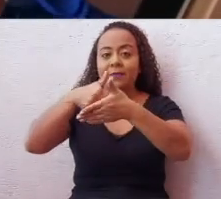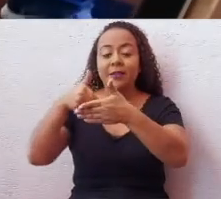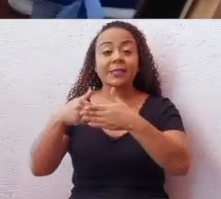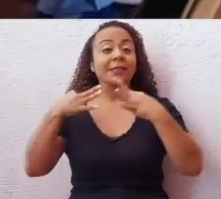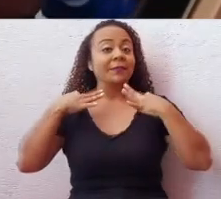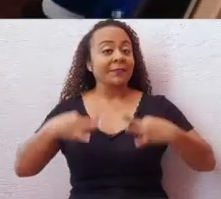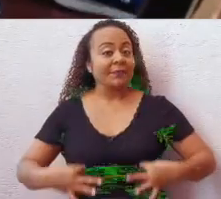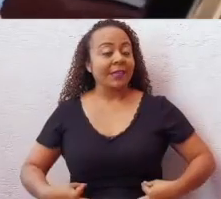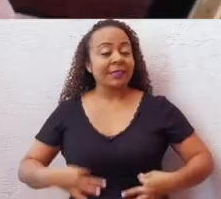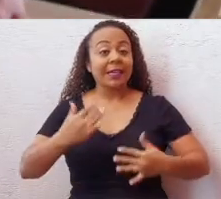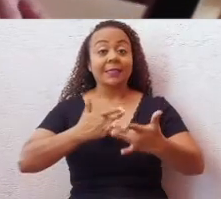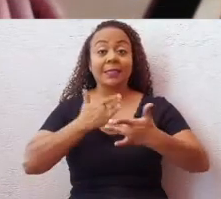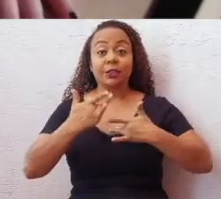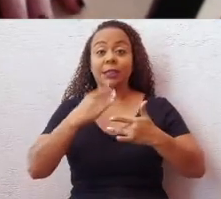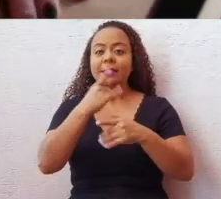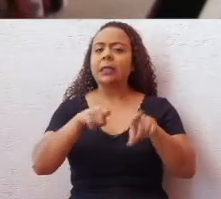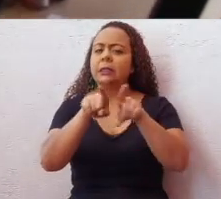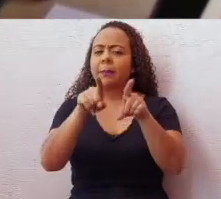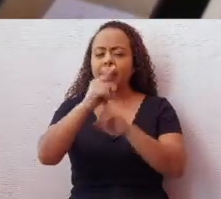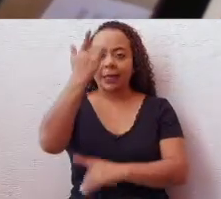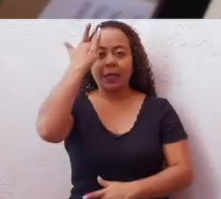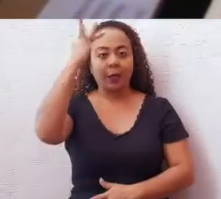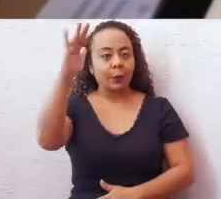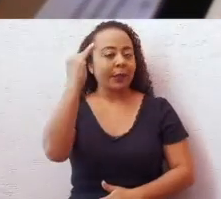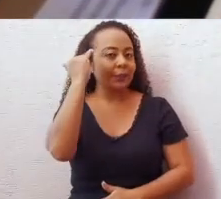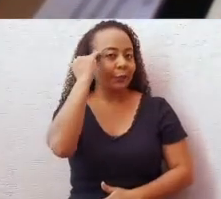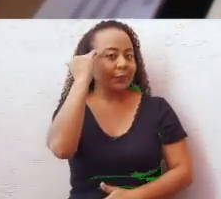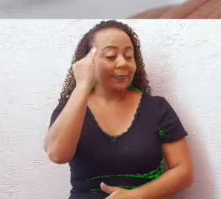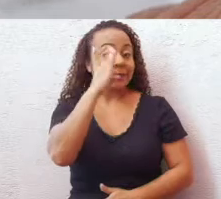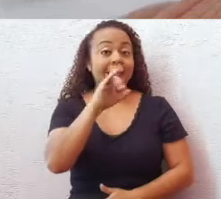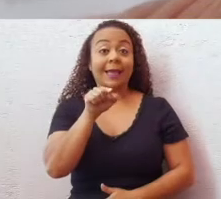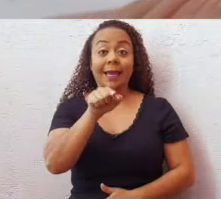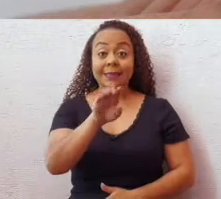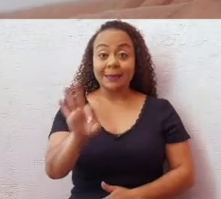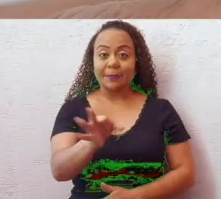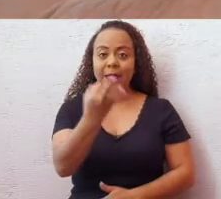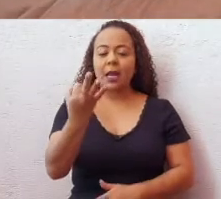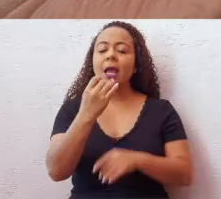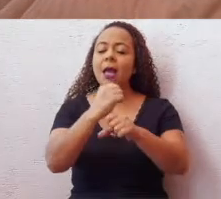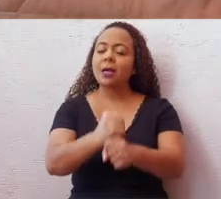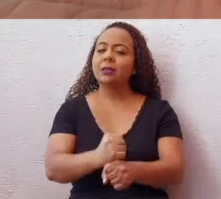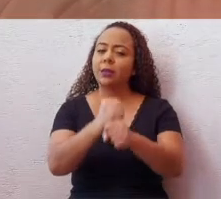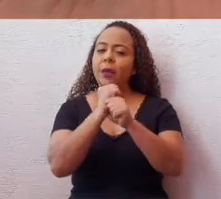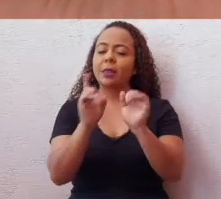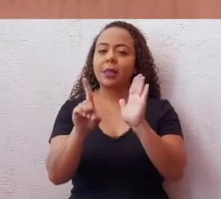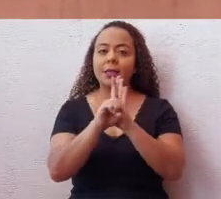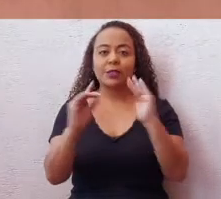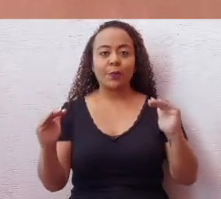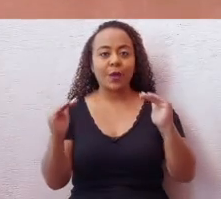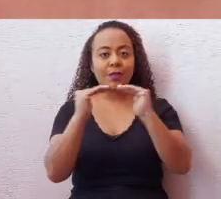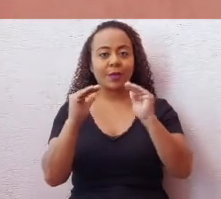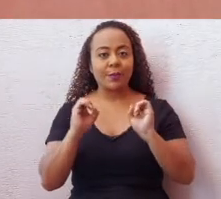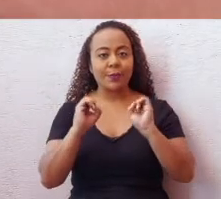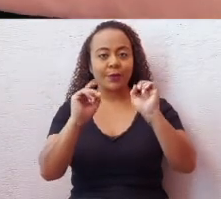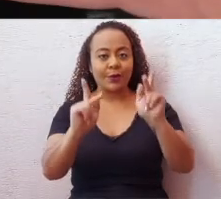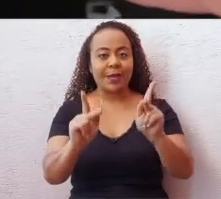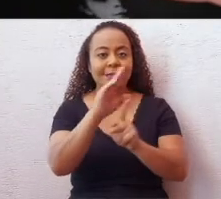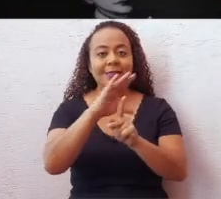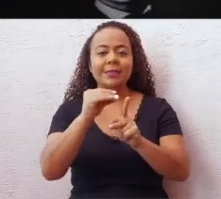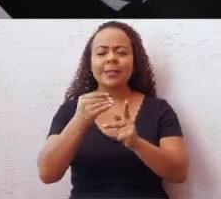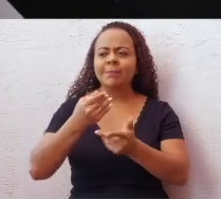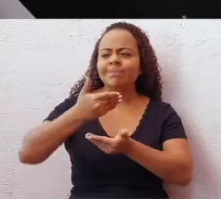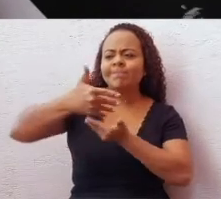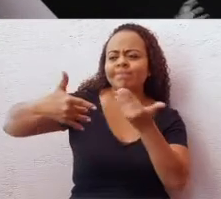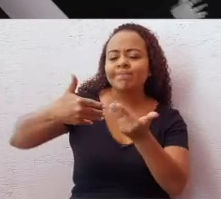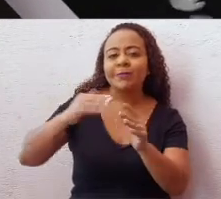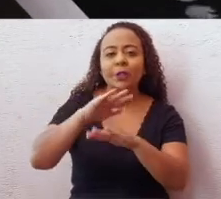físicas sensoriales e intelectuales cognitivas y de esta manera asegurar el derecho de igualdad de oportunidades y de